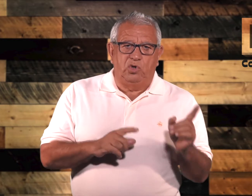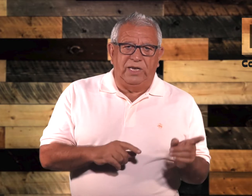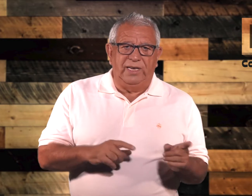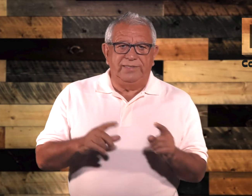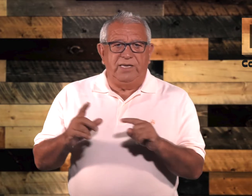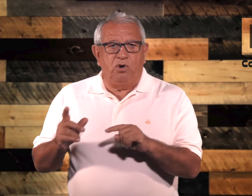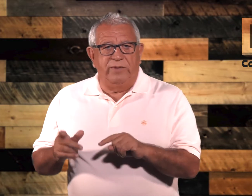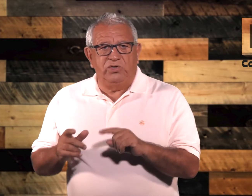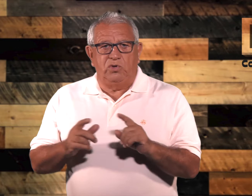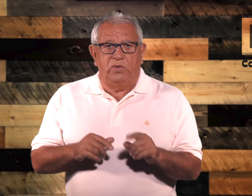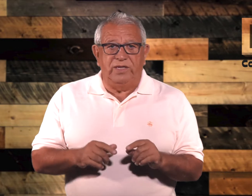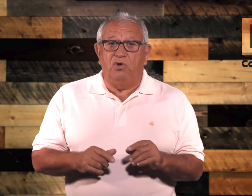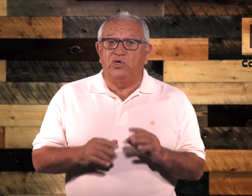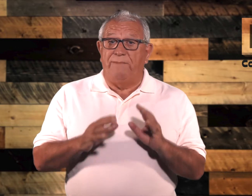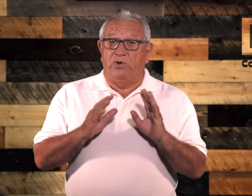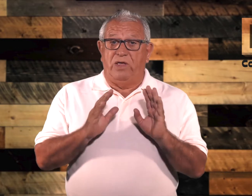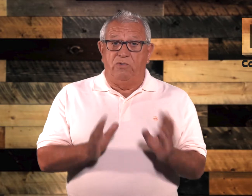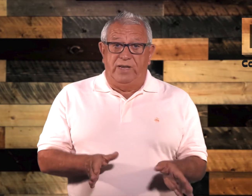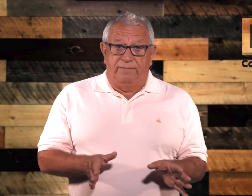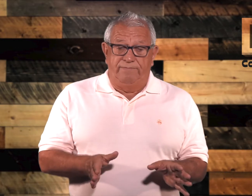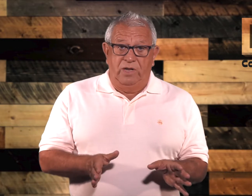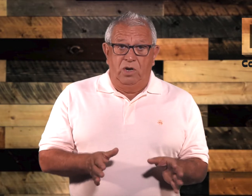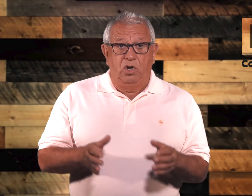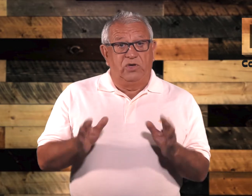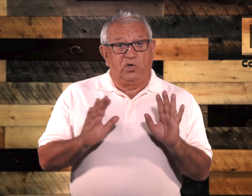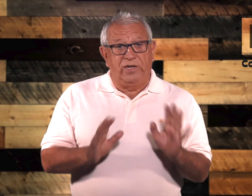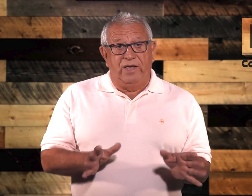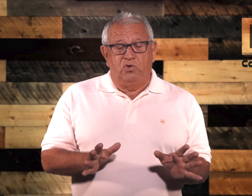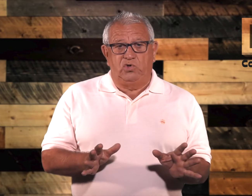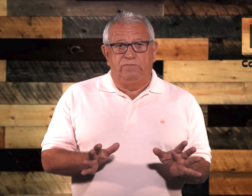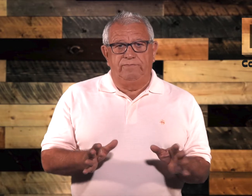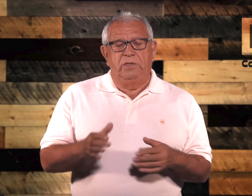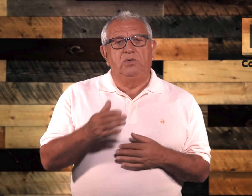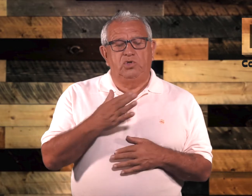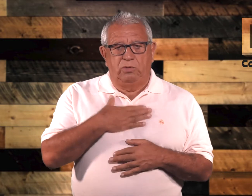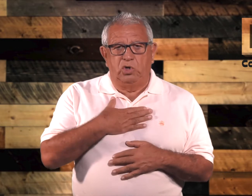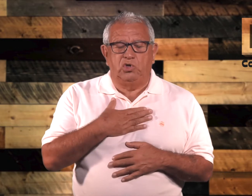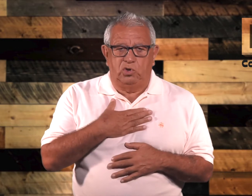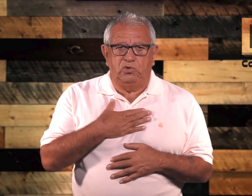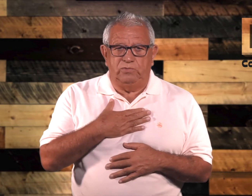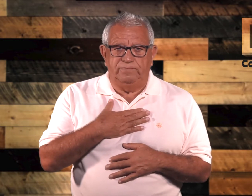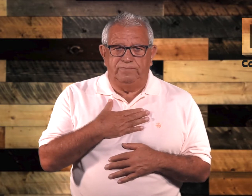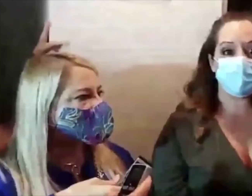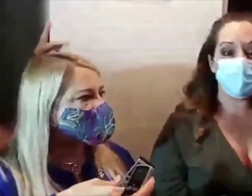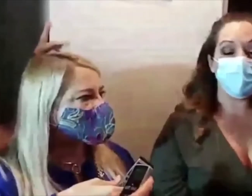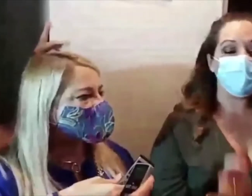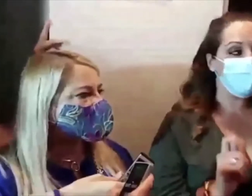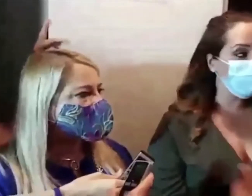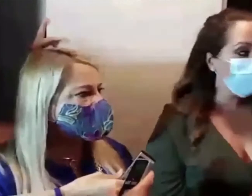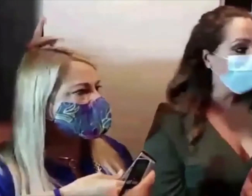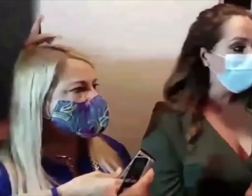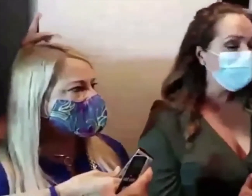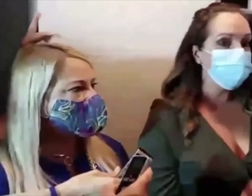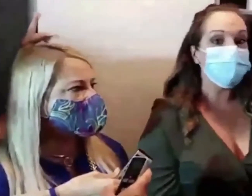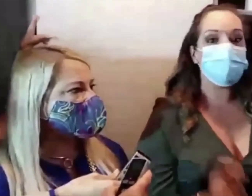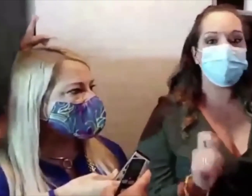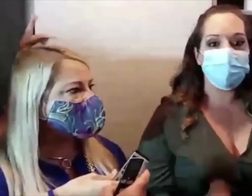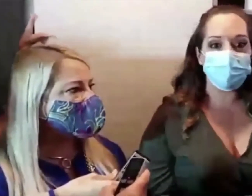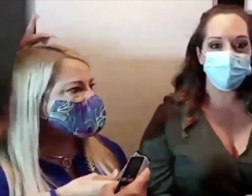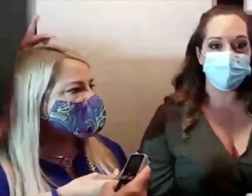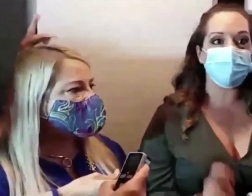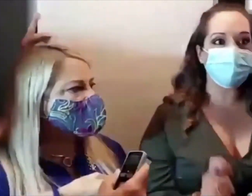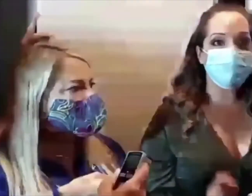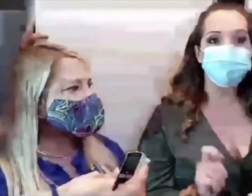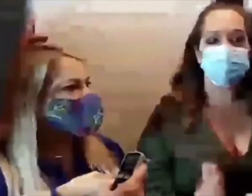hoteles y comercios turísticos se han portado bien los desordenados somos nosotros la evidencia de ello es que los